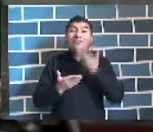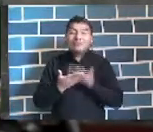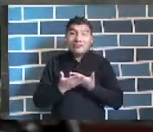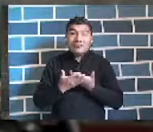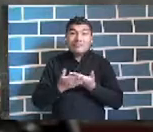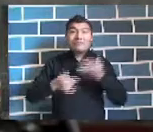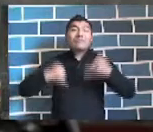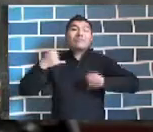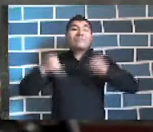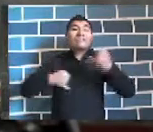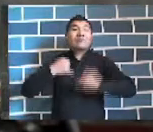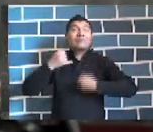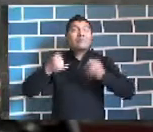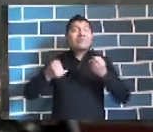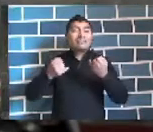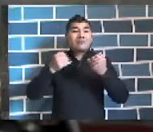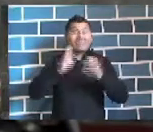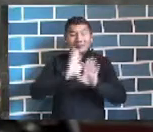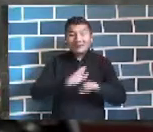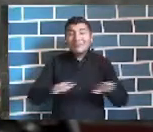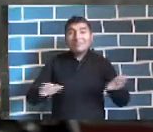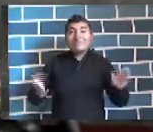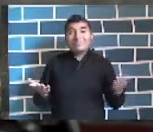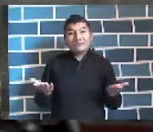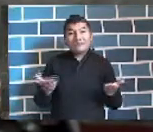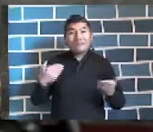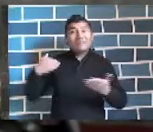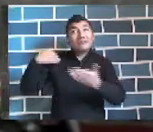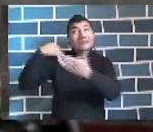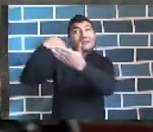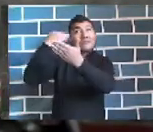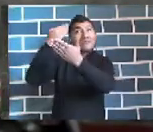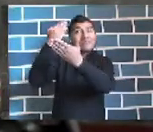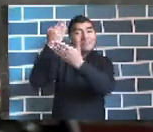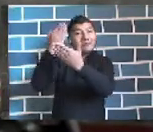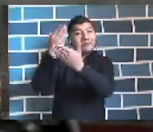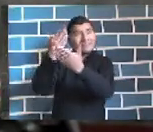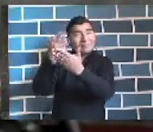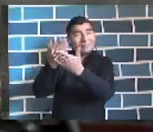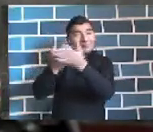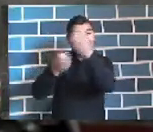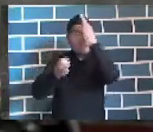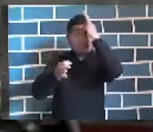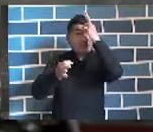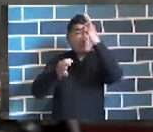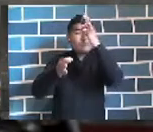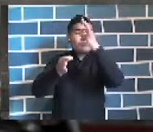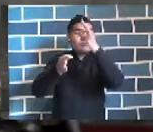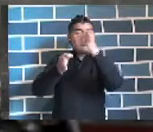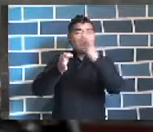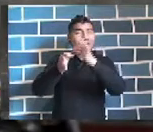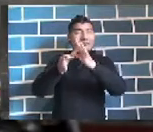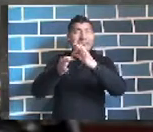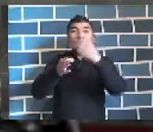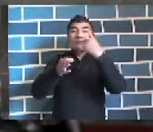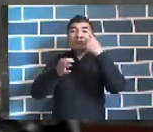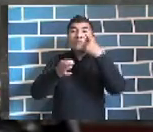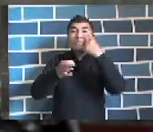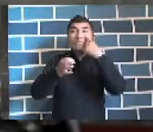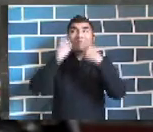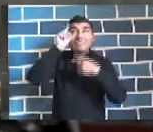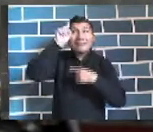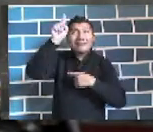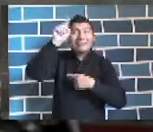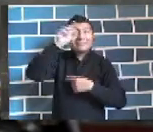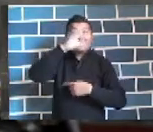que la juventud, para que los niños lleguen por la fe al conocimiento del Hijo de